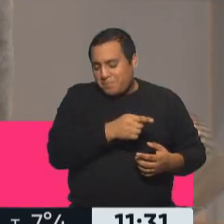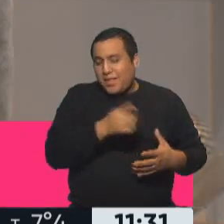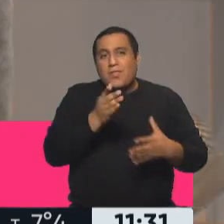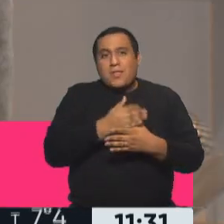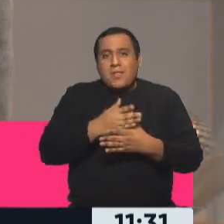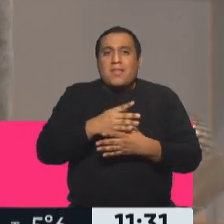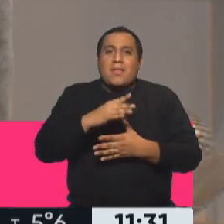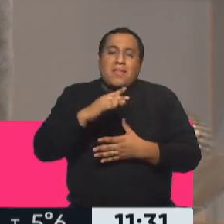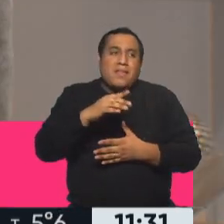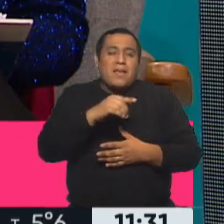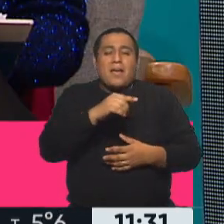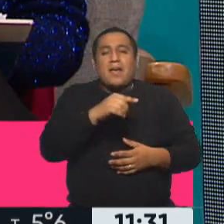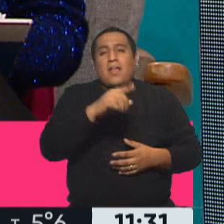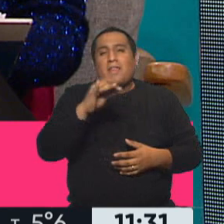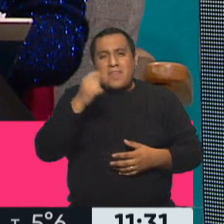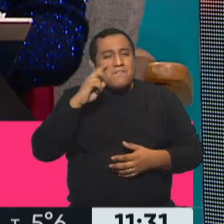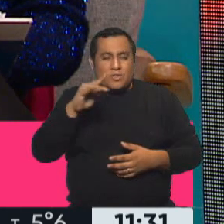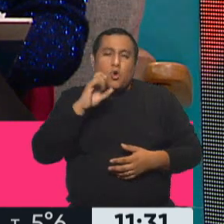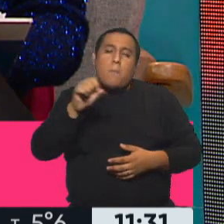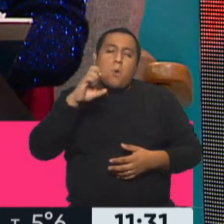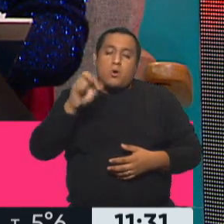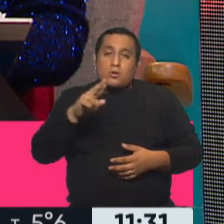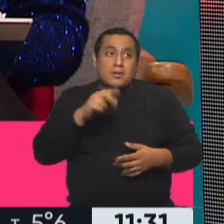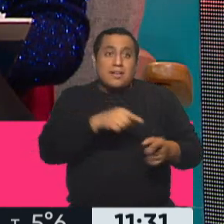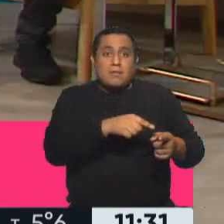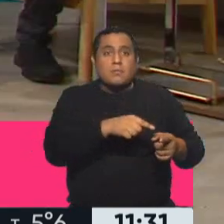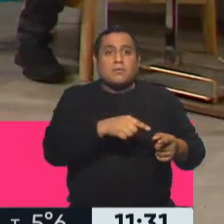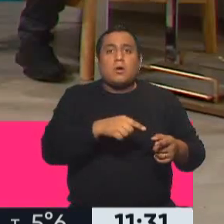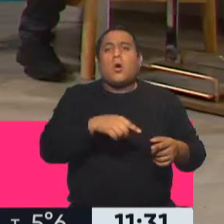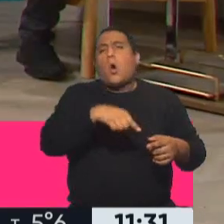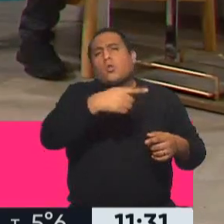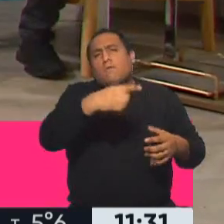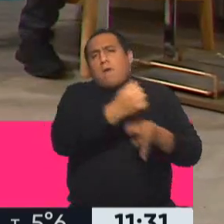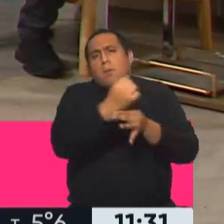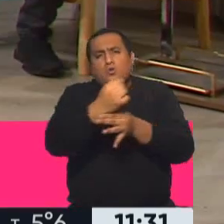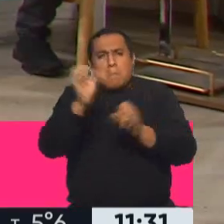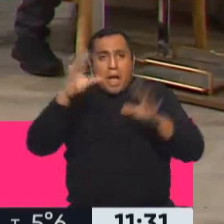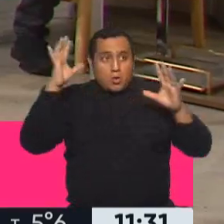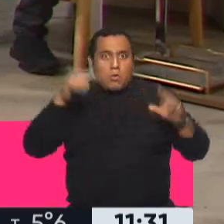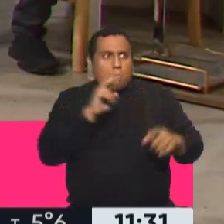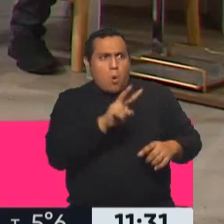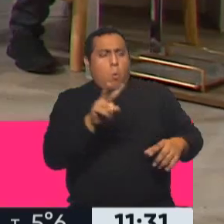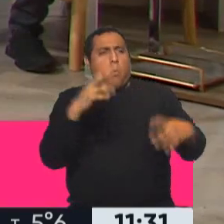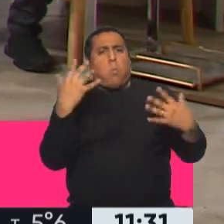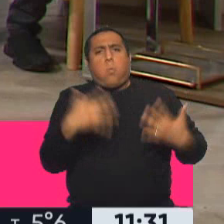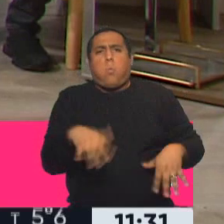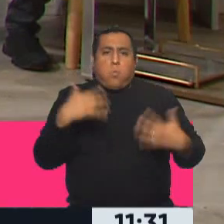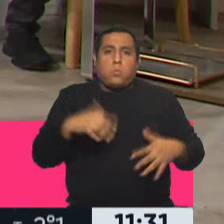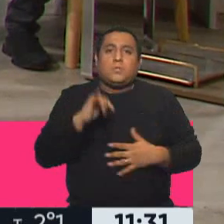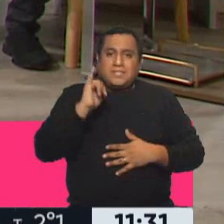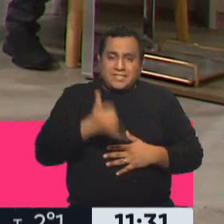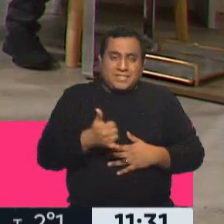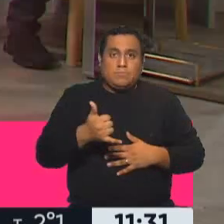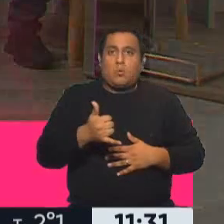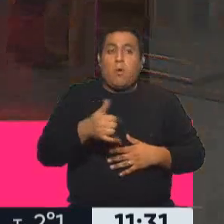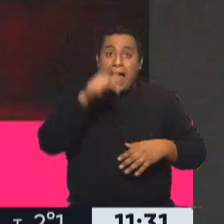David Copperfield, claro, bueno, claro. La verdad que... Que es como que Roy también, ¿no? Siegfried and Roy, claro. Exactamente, marcaron una... Ellos fueron... Una